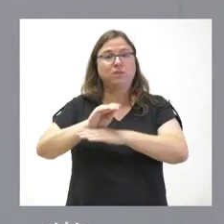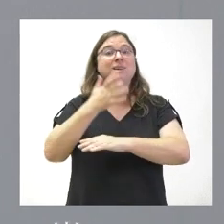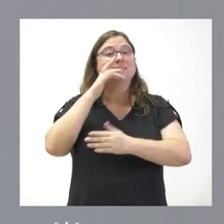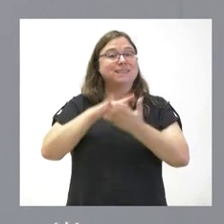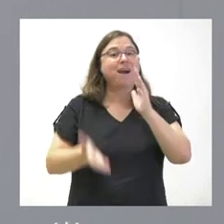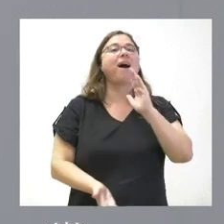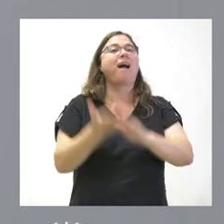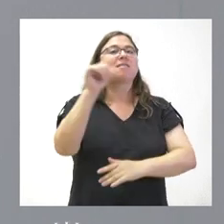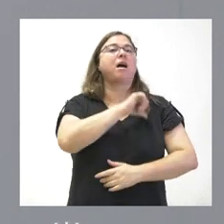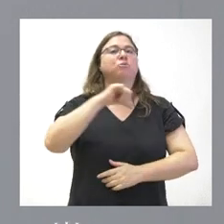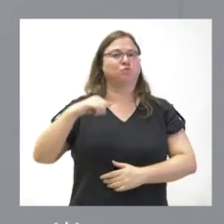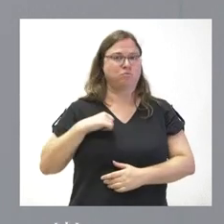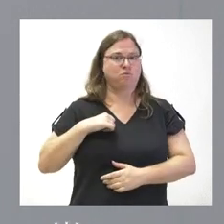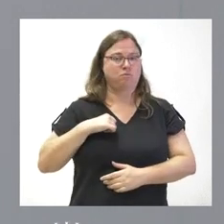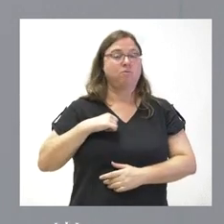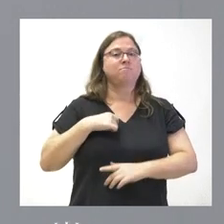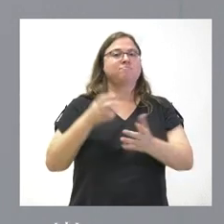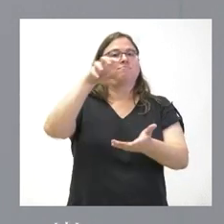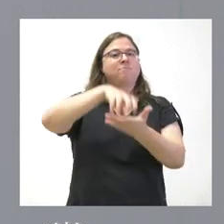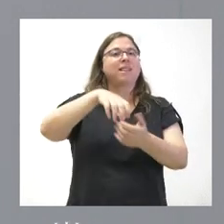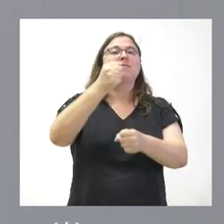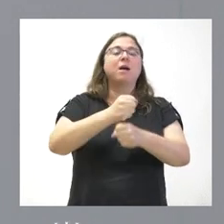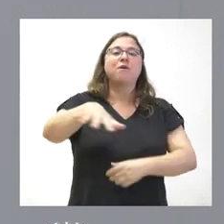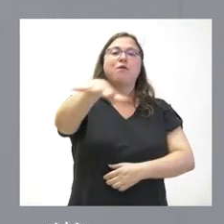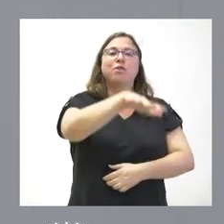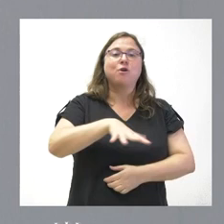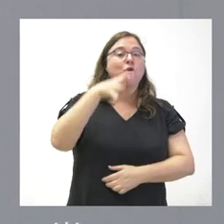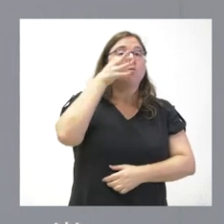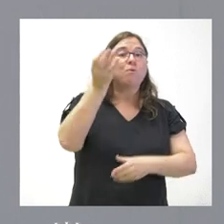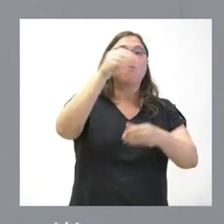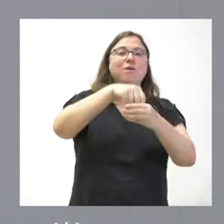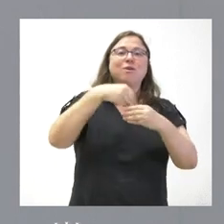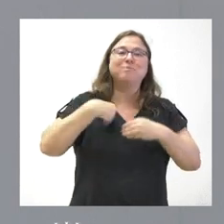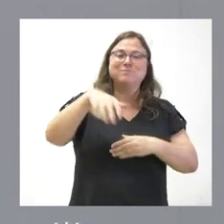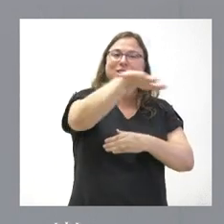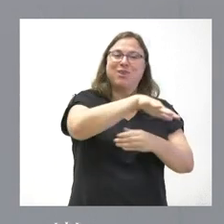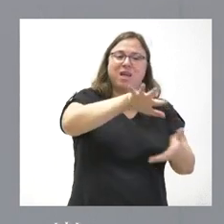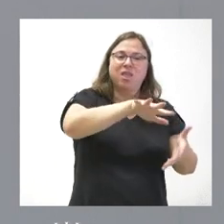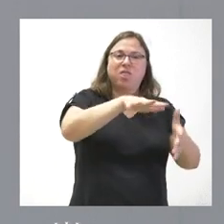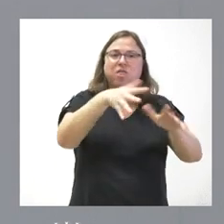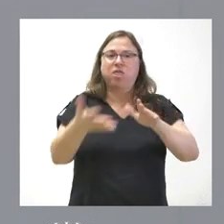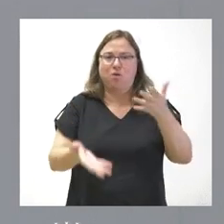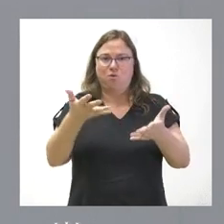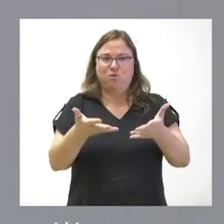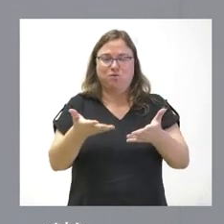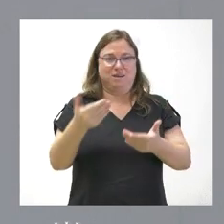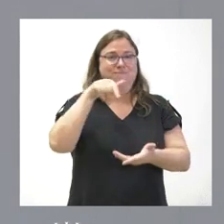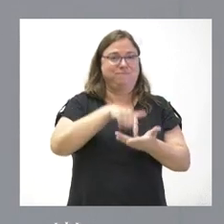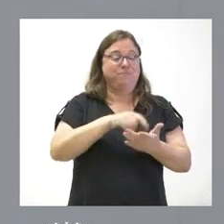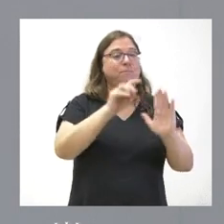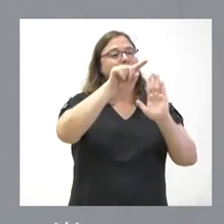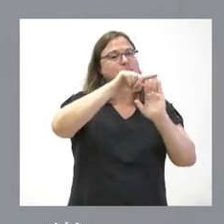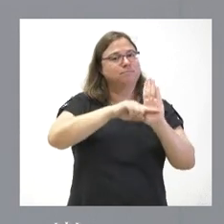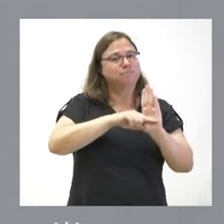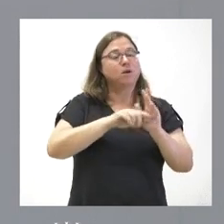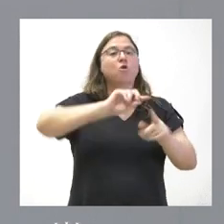autónomas y que establezcan su centro de trabajo en alguno de los municipios incluidos en las zonas de transición justa determinadas en estas